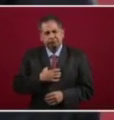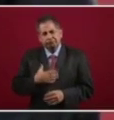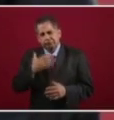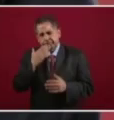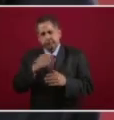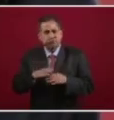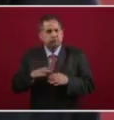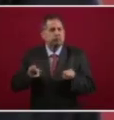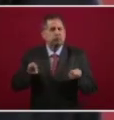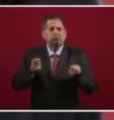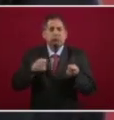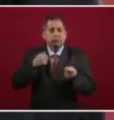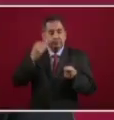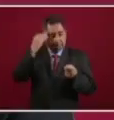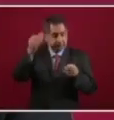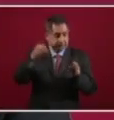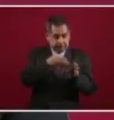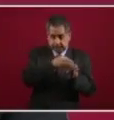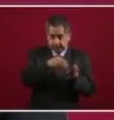gobernar en un tiempo